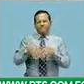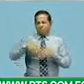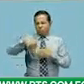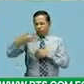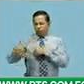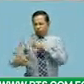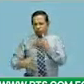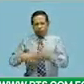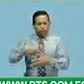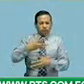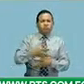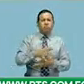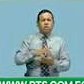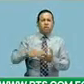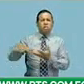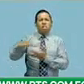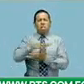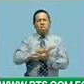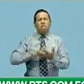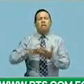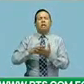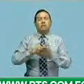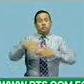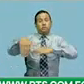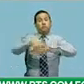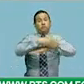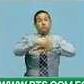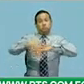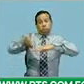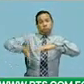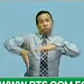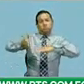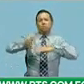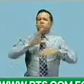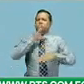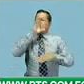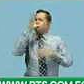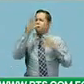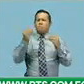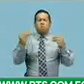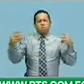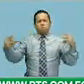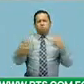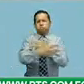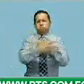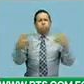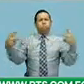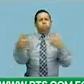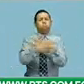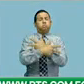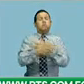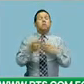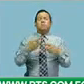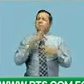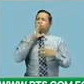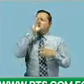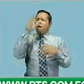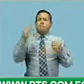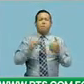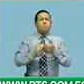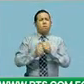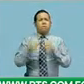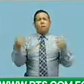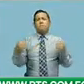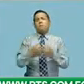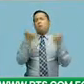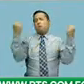el automotor. Estas avenidas, José Peralta y Manuela Sáenz, son muy transitadas y los accidentes comunes. Sin embargo, nadie se imaginó que un día